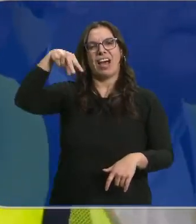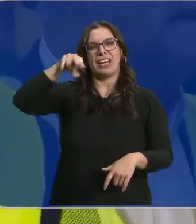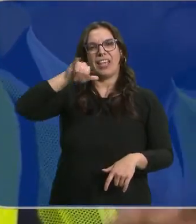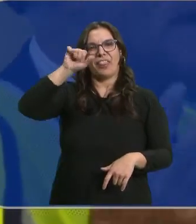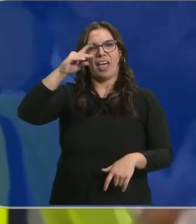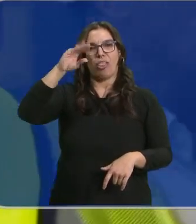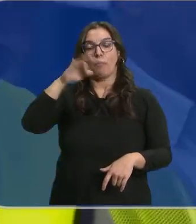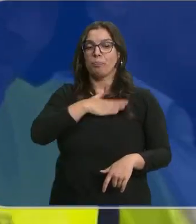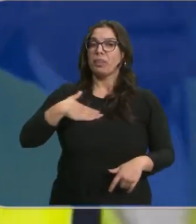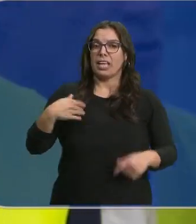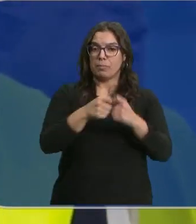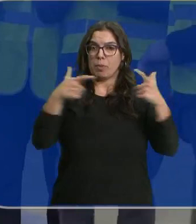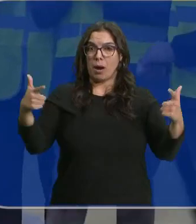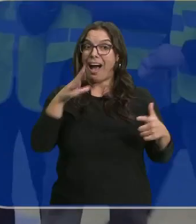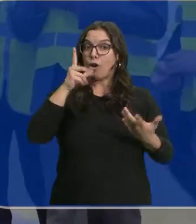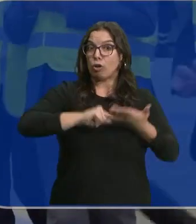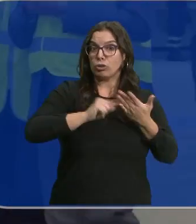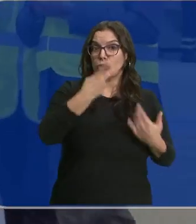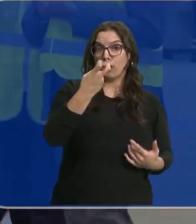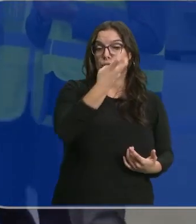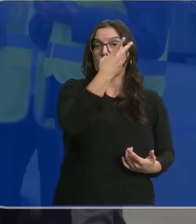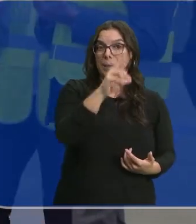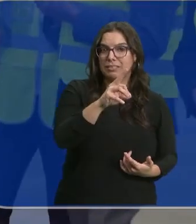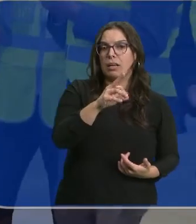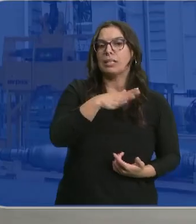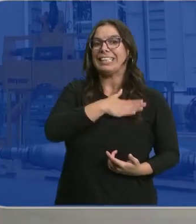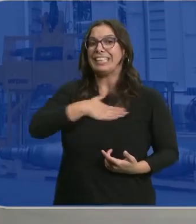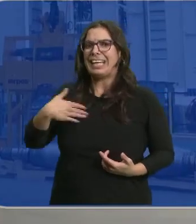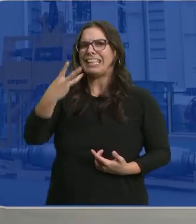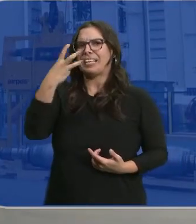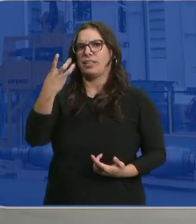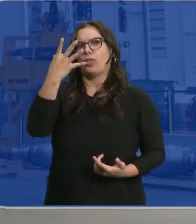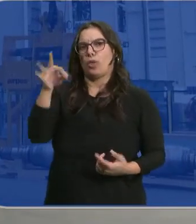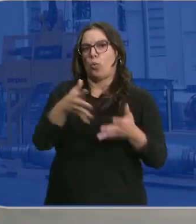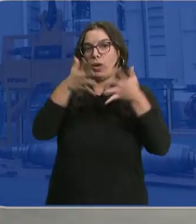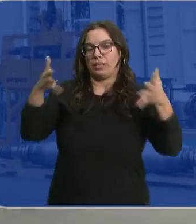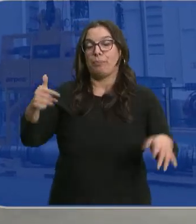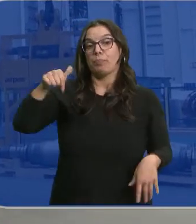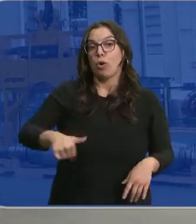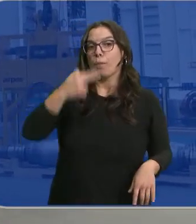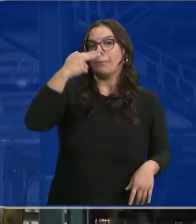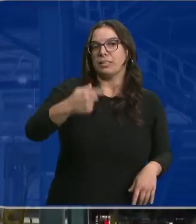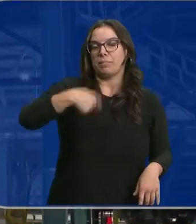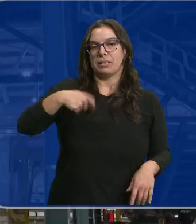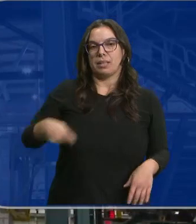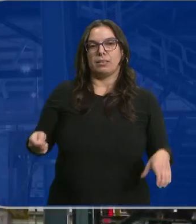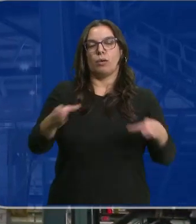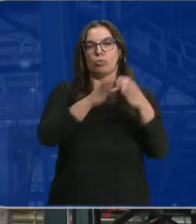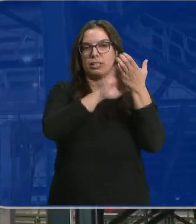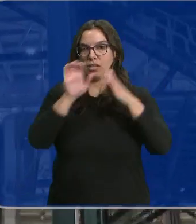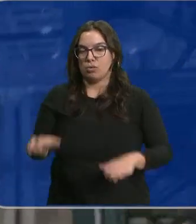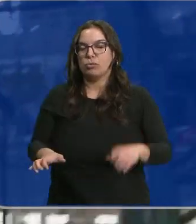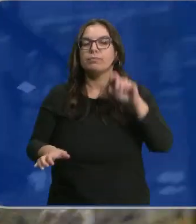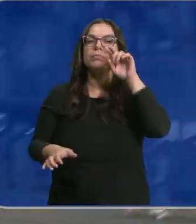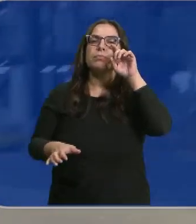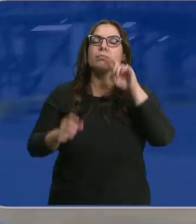seguir creciendo. Tiene 220 empleados, podría llegar a los 350. Hoy la ha visitado el presidente de la